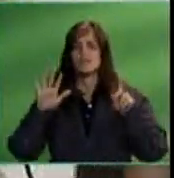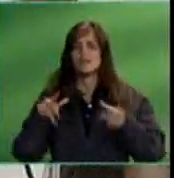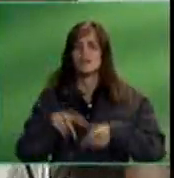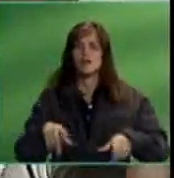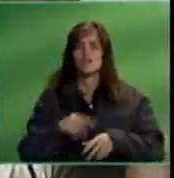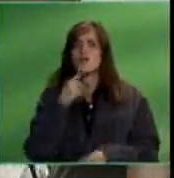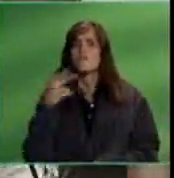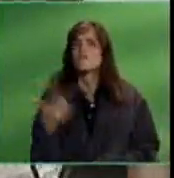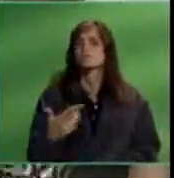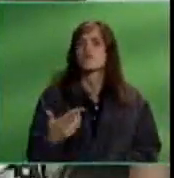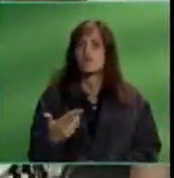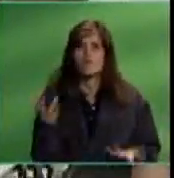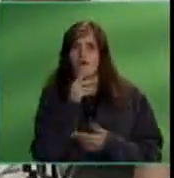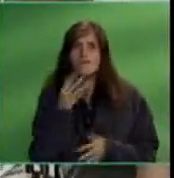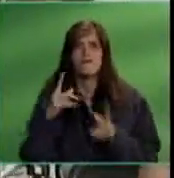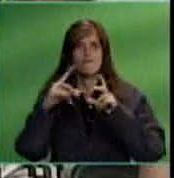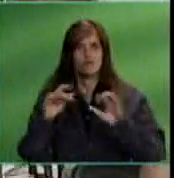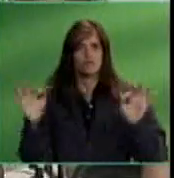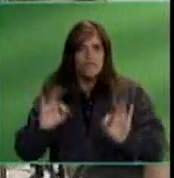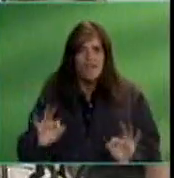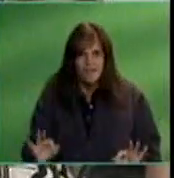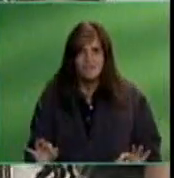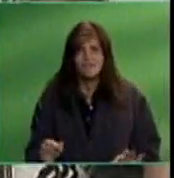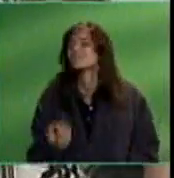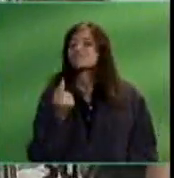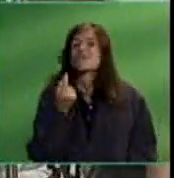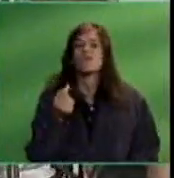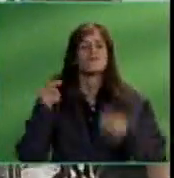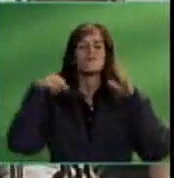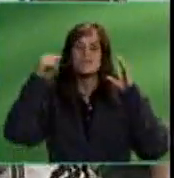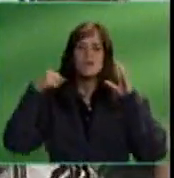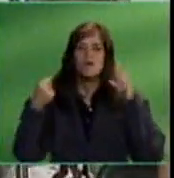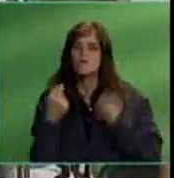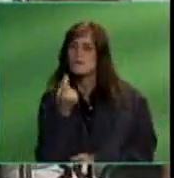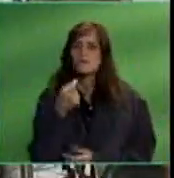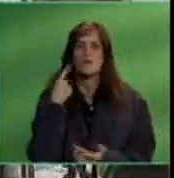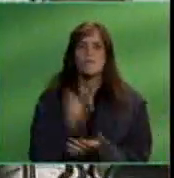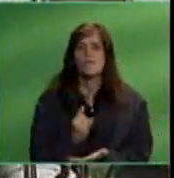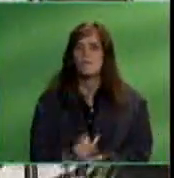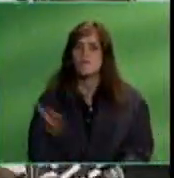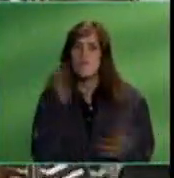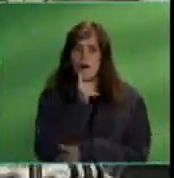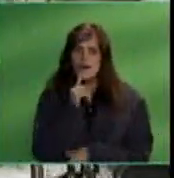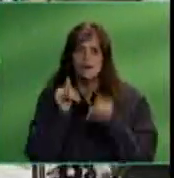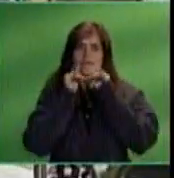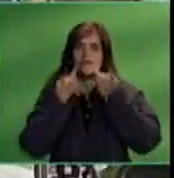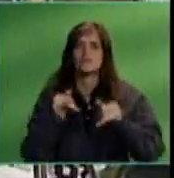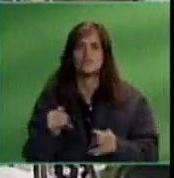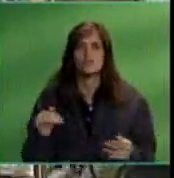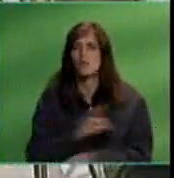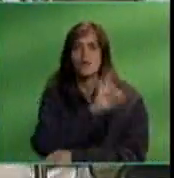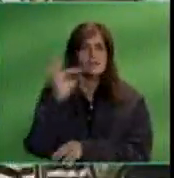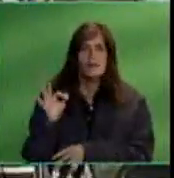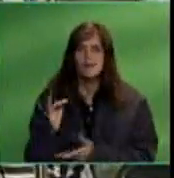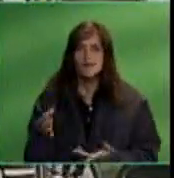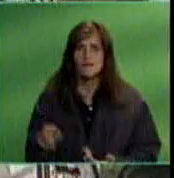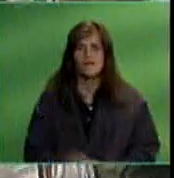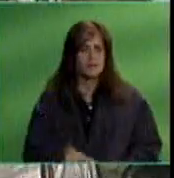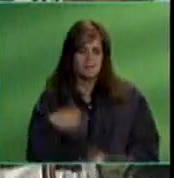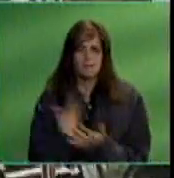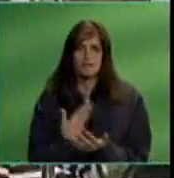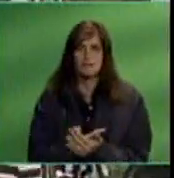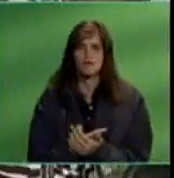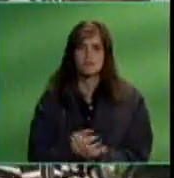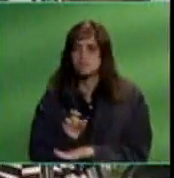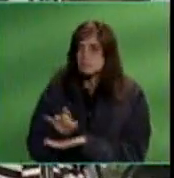retiraron a pistola y no hay ni una foto ni un video ni una prueba ni una denuncia en el día o sea sus testigos